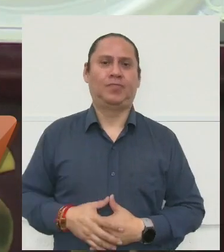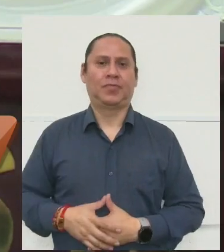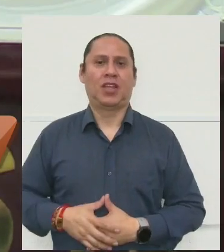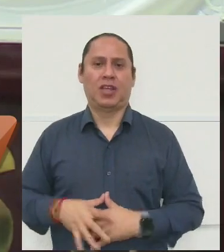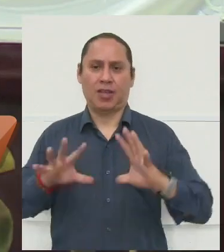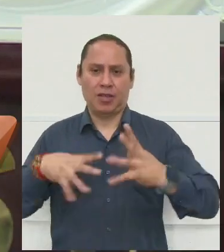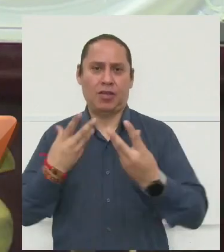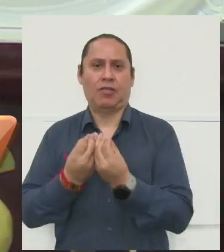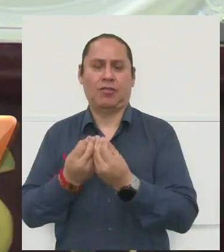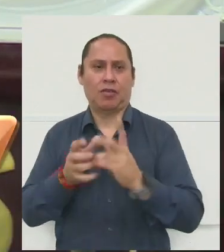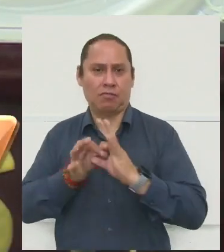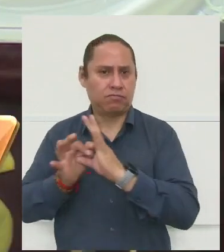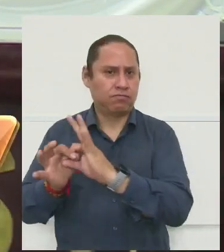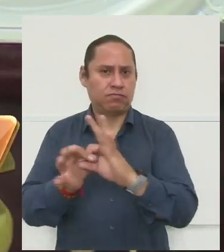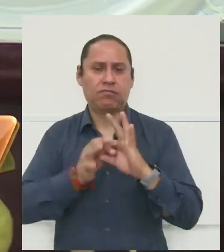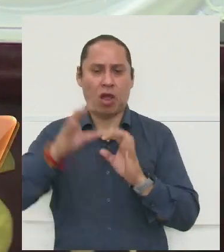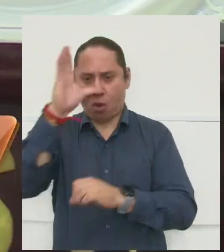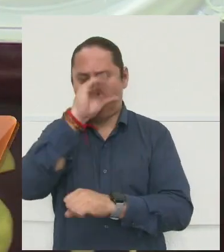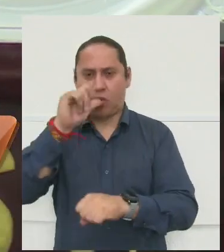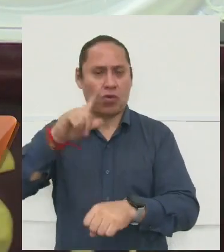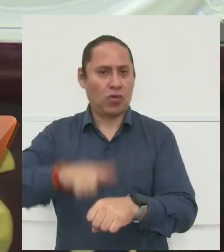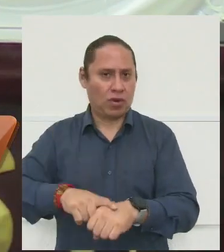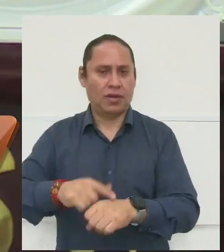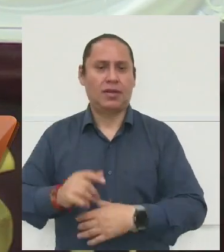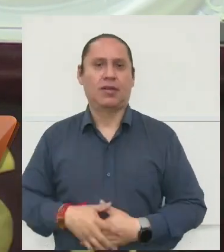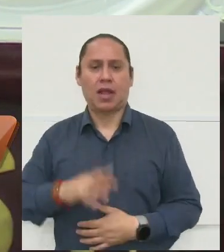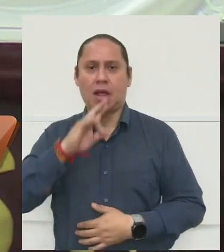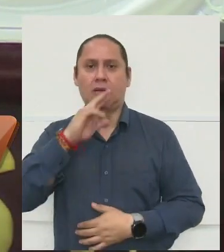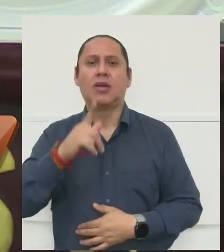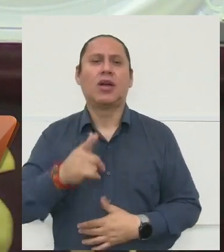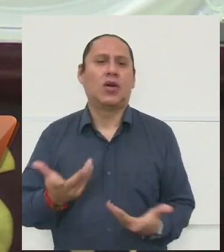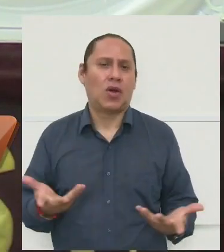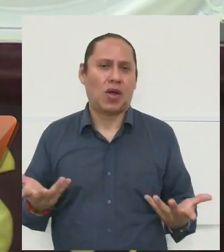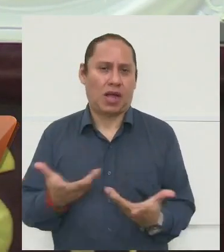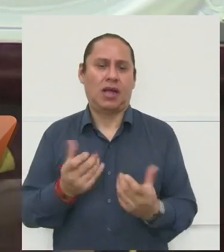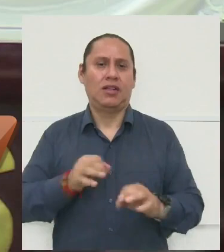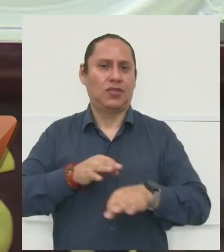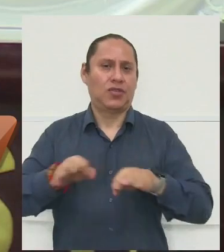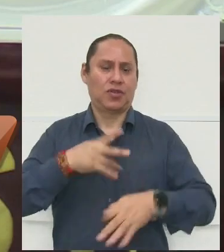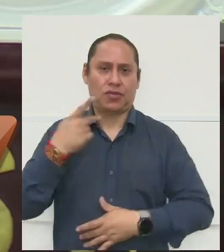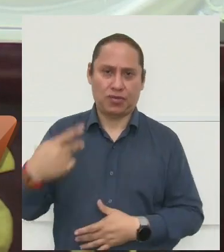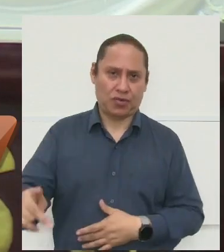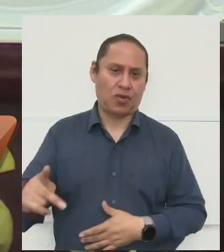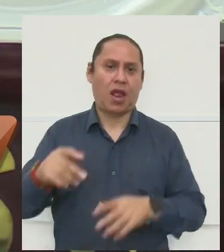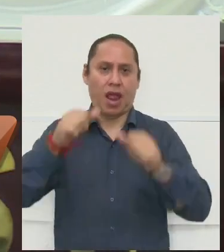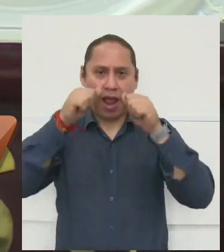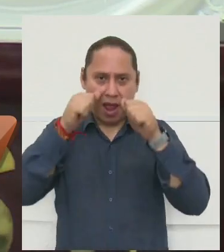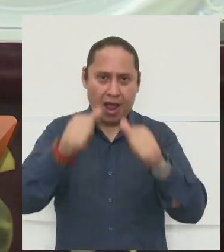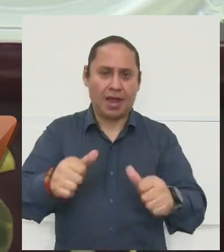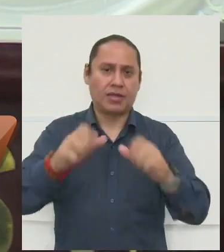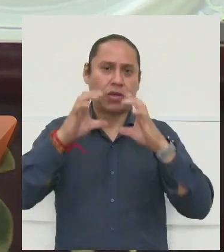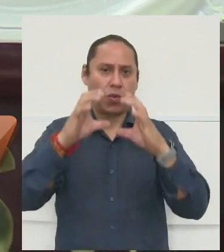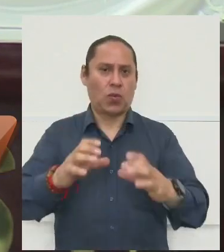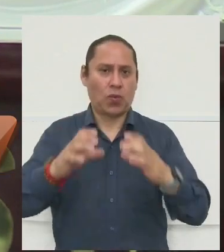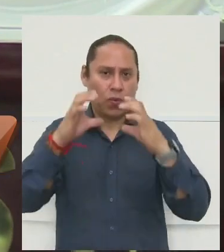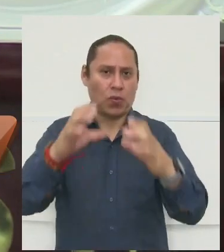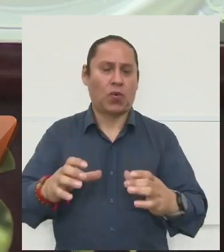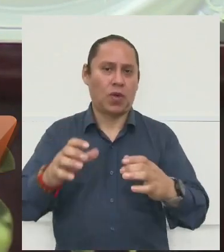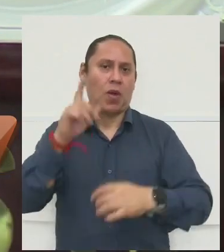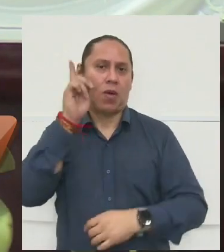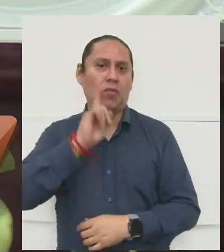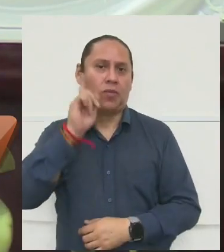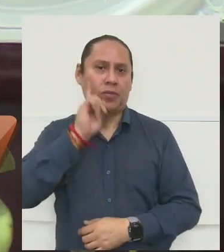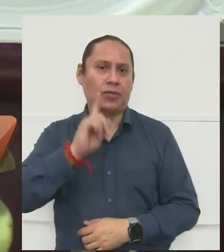respetuosa y culturalmente adecuada en el mejor ejercicio de su labor en la atención y cuidado integral de las